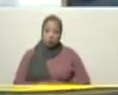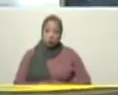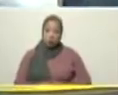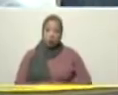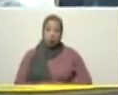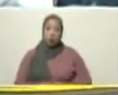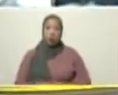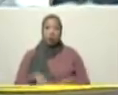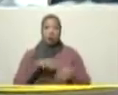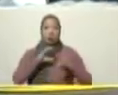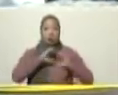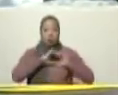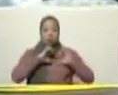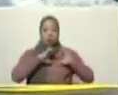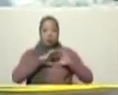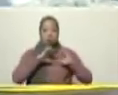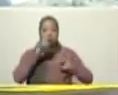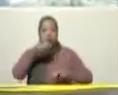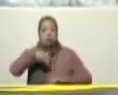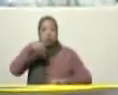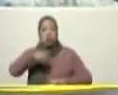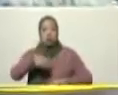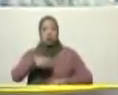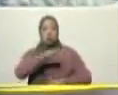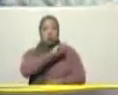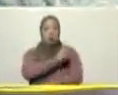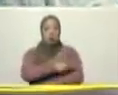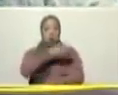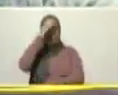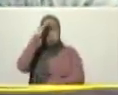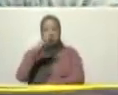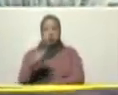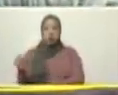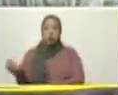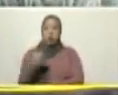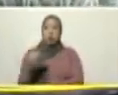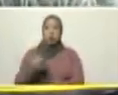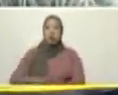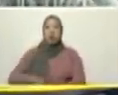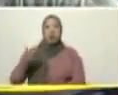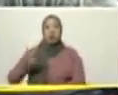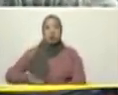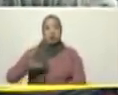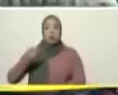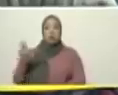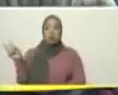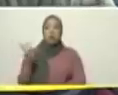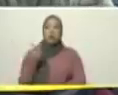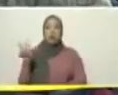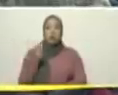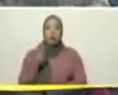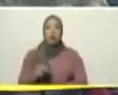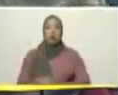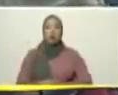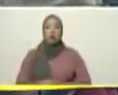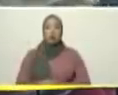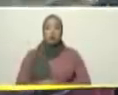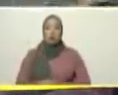corazón del fuerte militar más grande e importante de Venezuela, el Fuerte Tiuna.